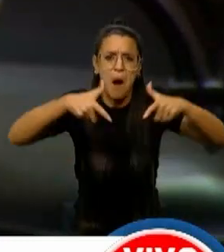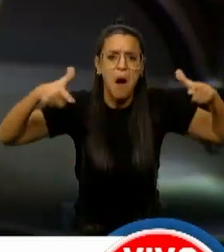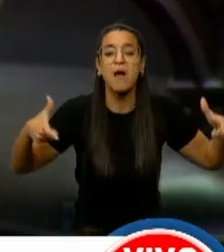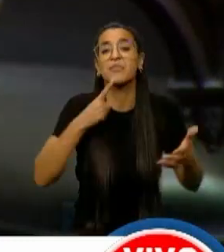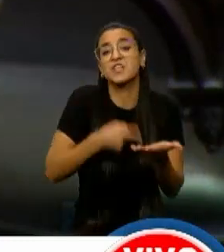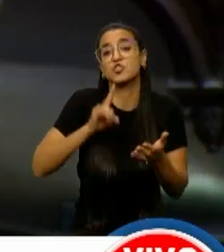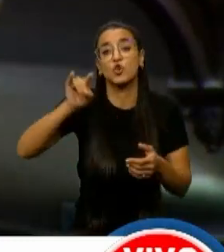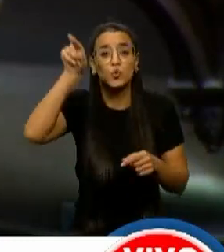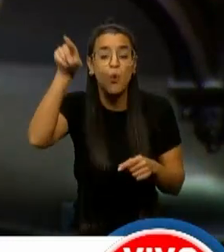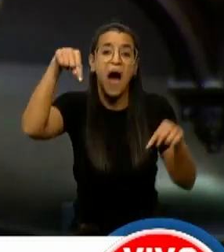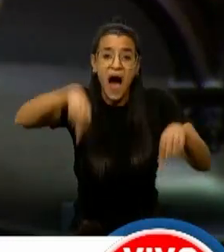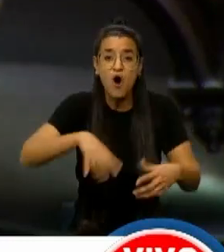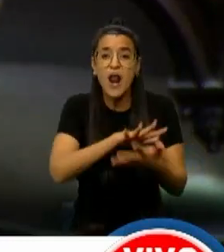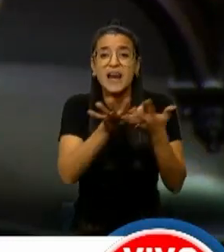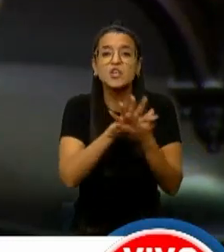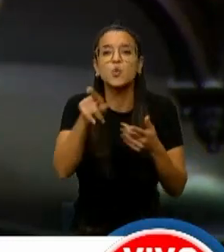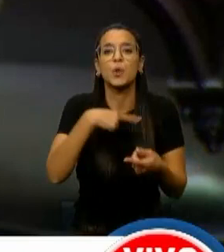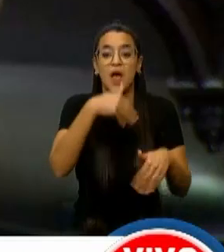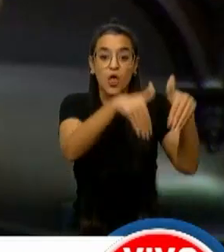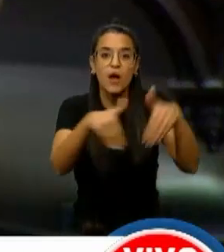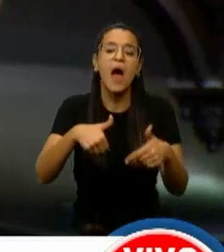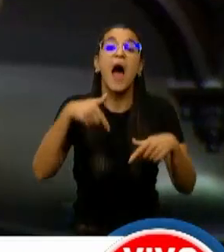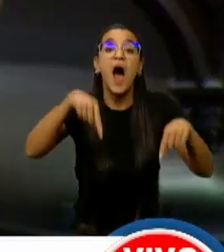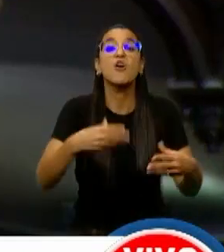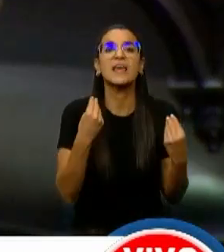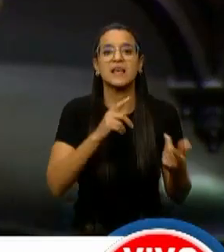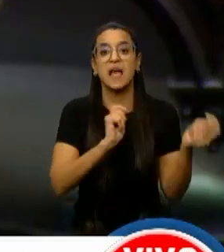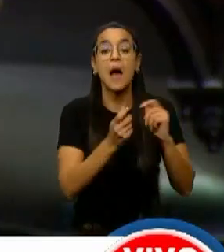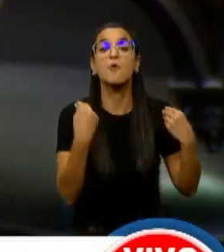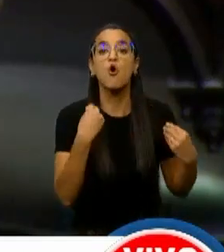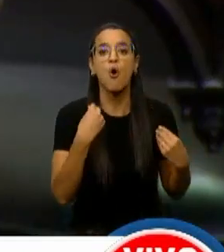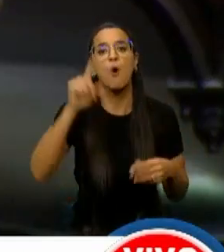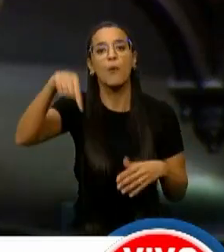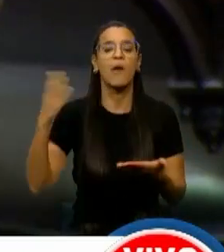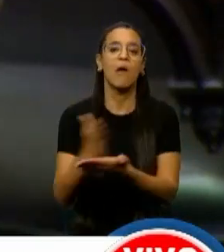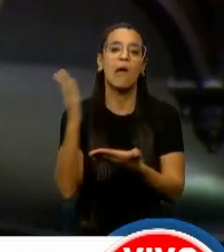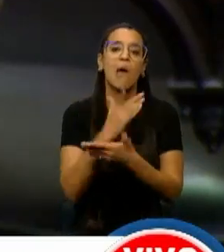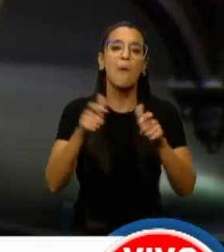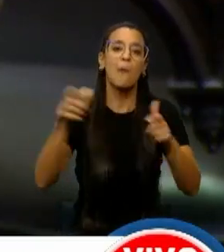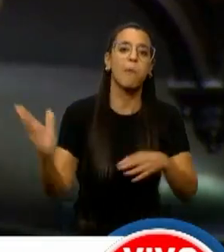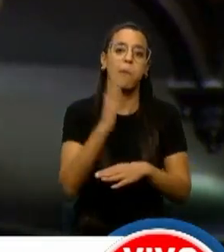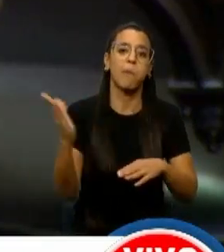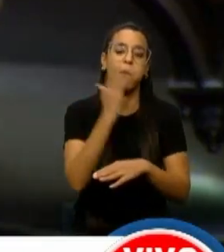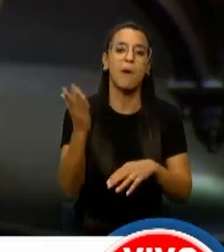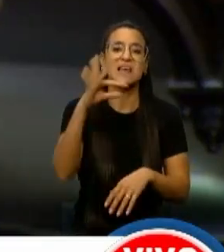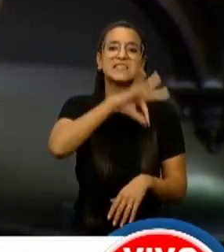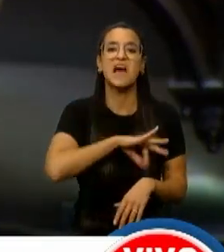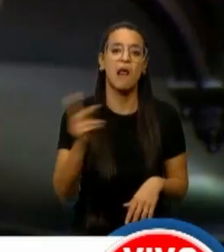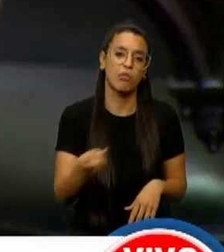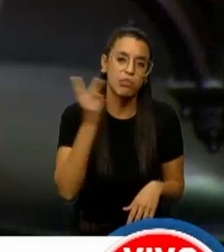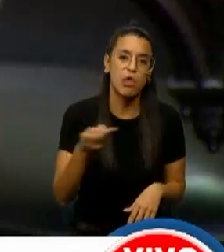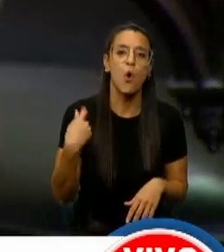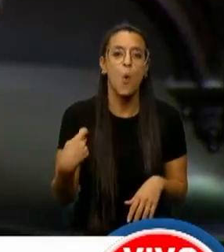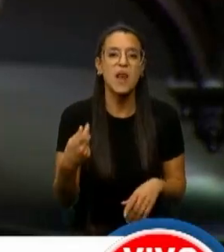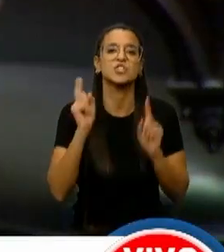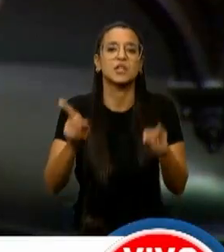decisiones y ahora para dar vuelta un resultado electoral imprimen billetes a lo loco, pauperizando nuestro salario, nuestra jubilación y